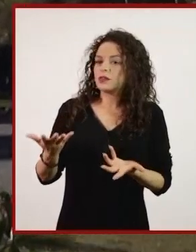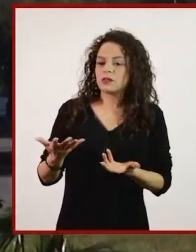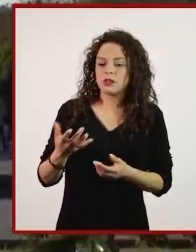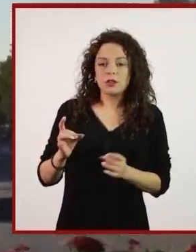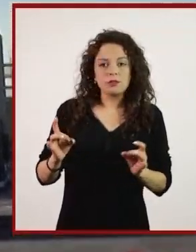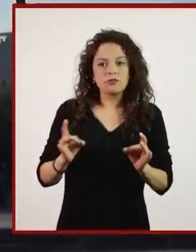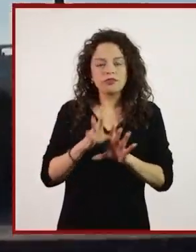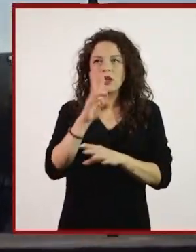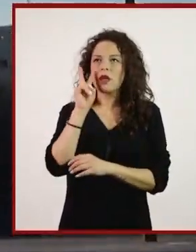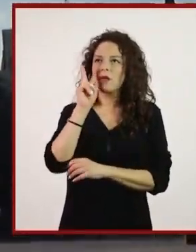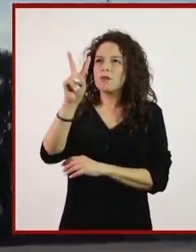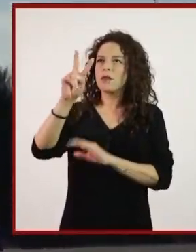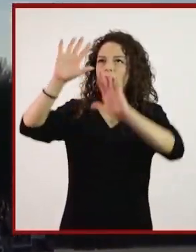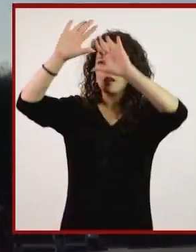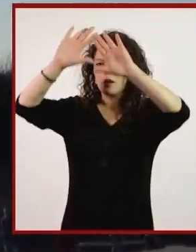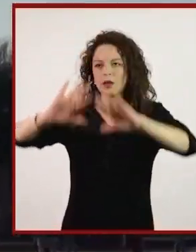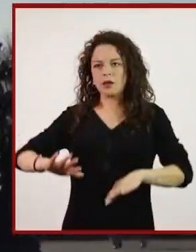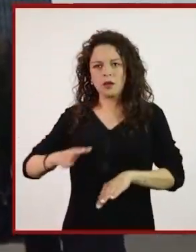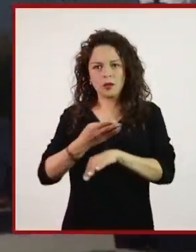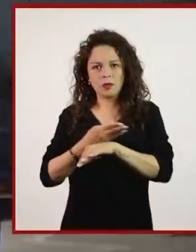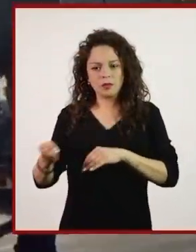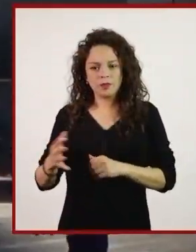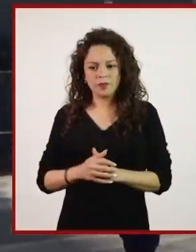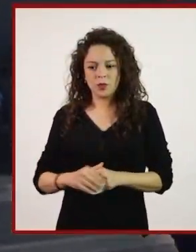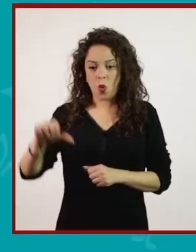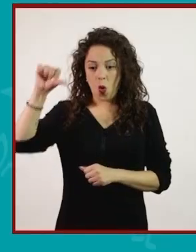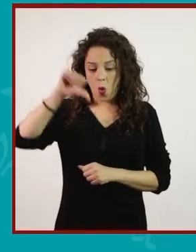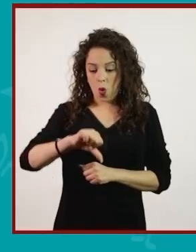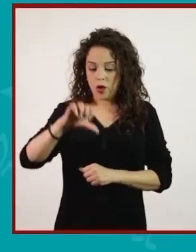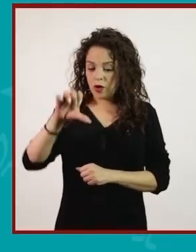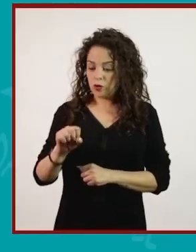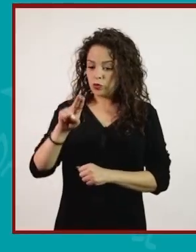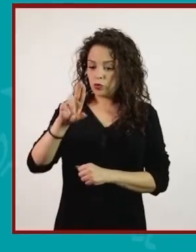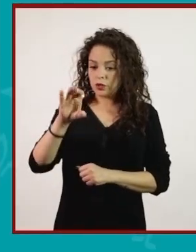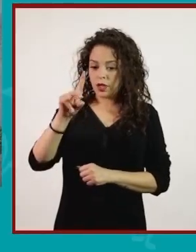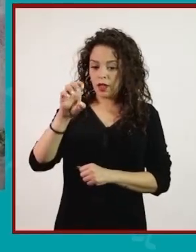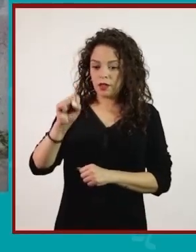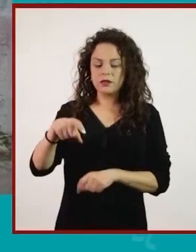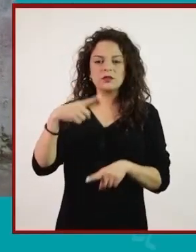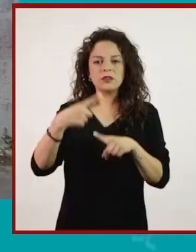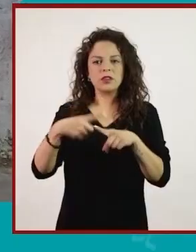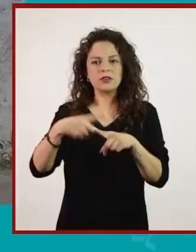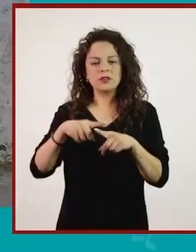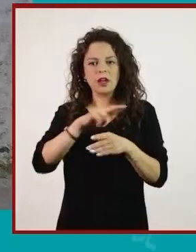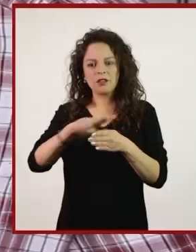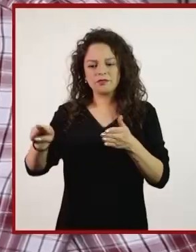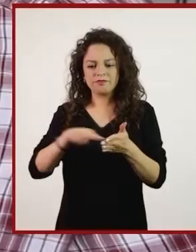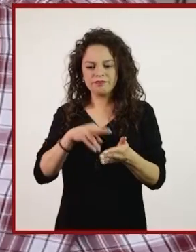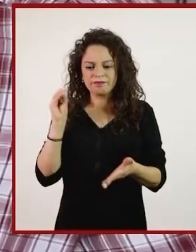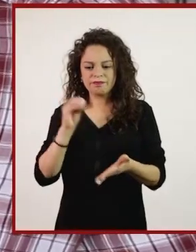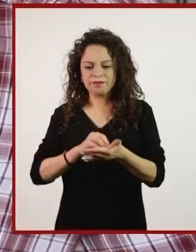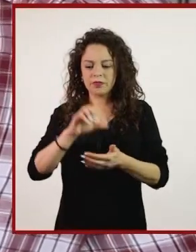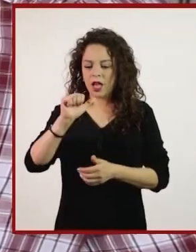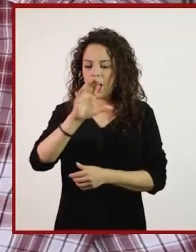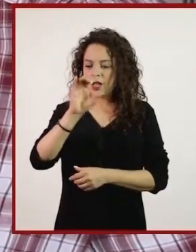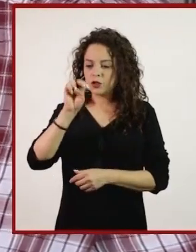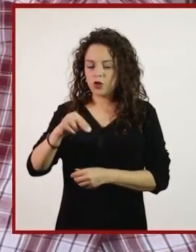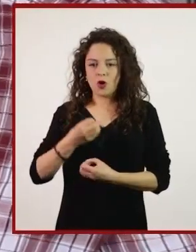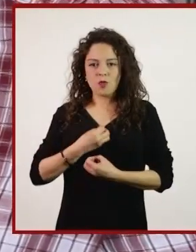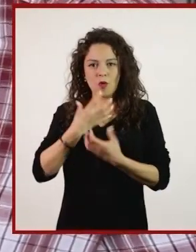Y de pronto ven una barda blanca enorme que solo dice: hoy sucedes. La pinta la firma Acción